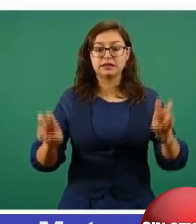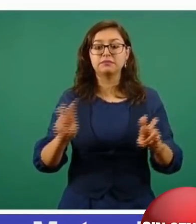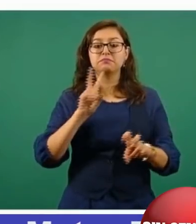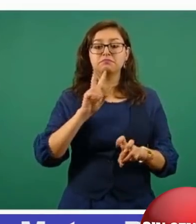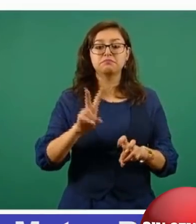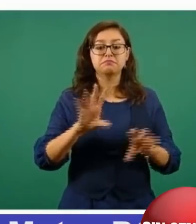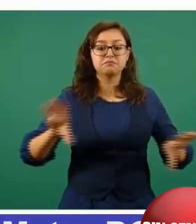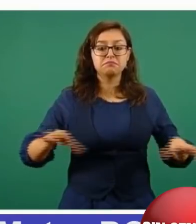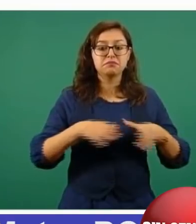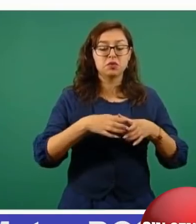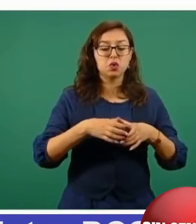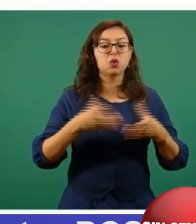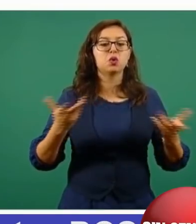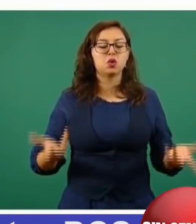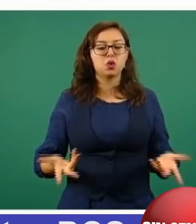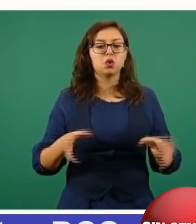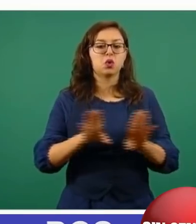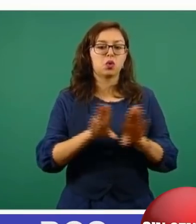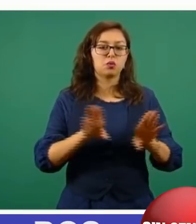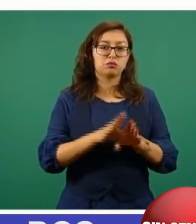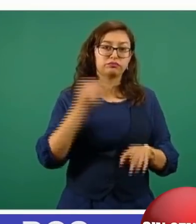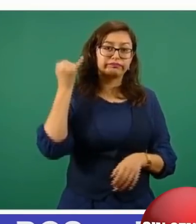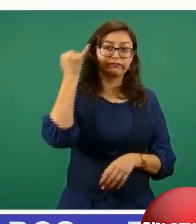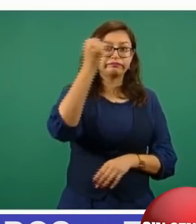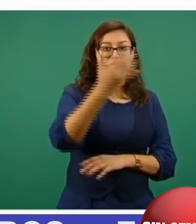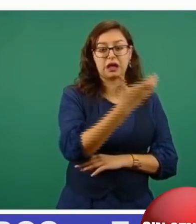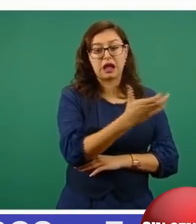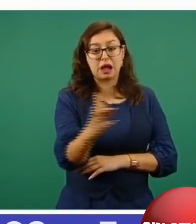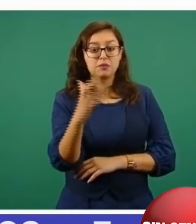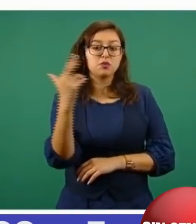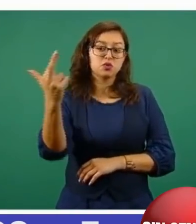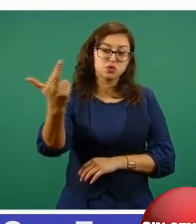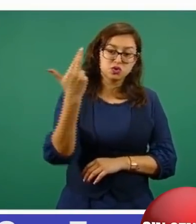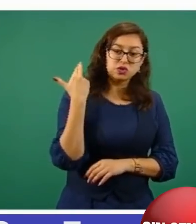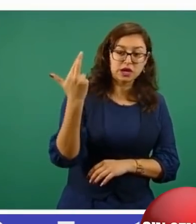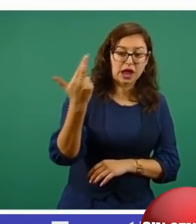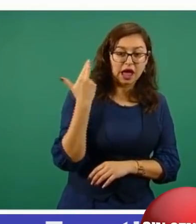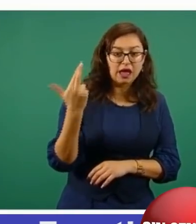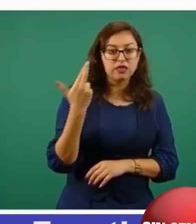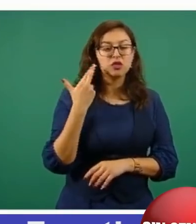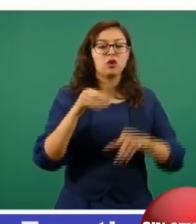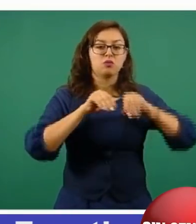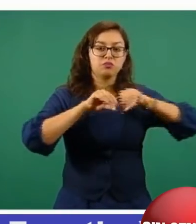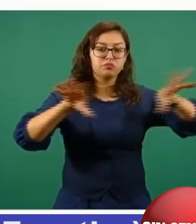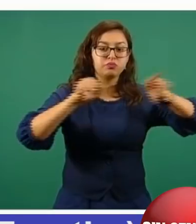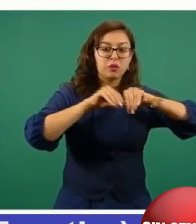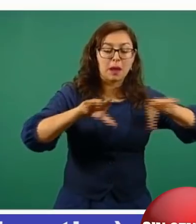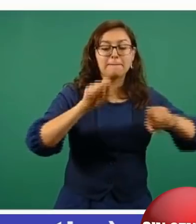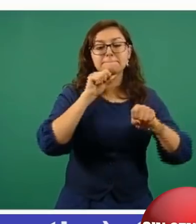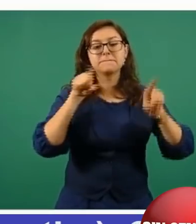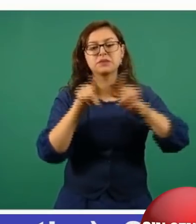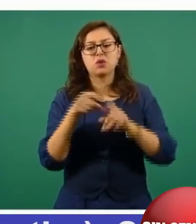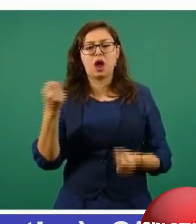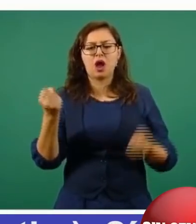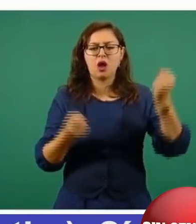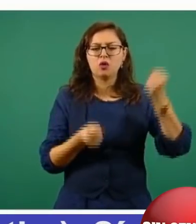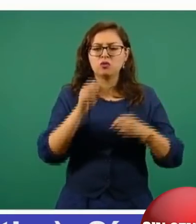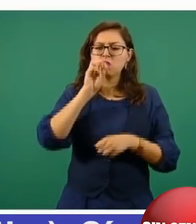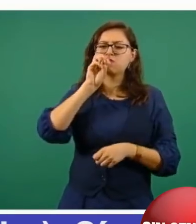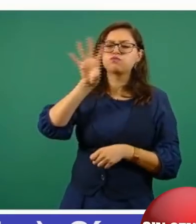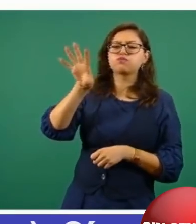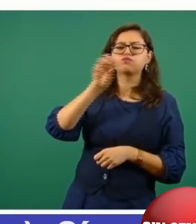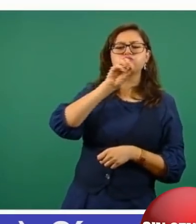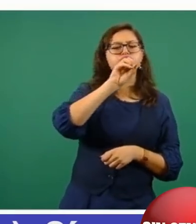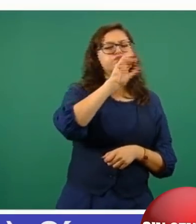transmisión de voz en voz, el perifoneo, que funciona mayormente en las zonas rurales. No es exclusivo de zonas rurales, puede